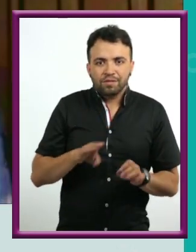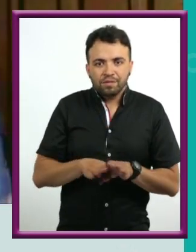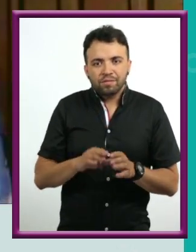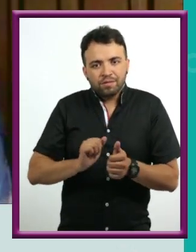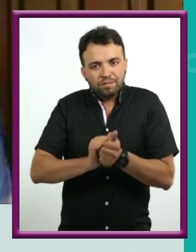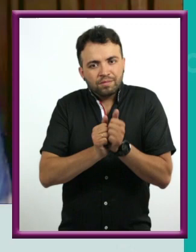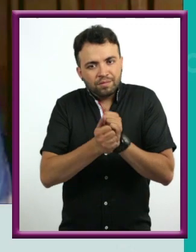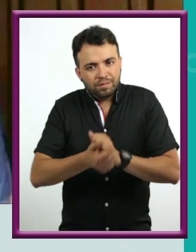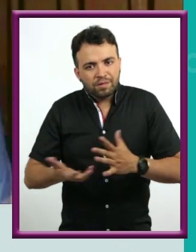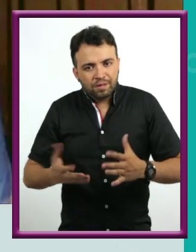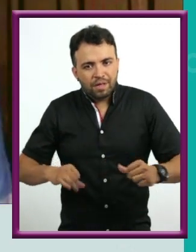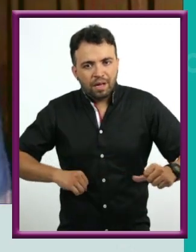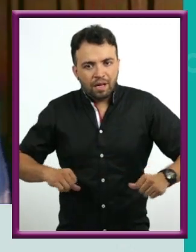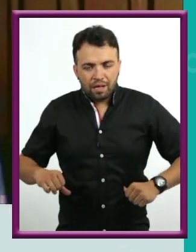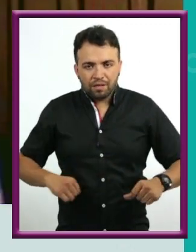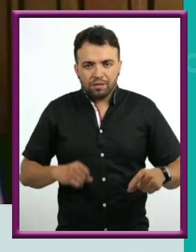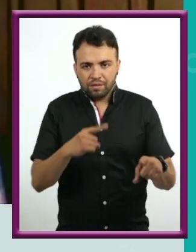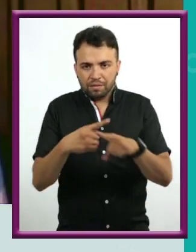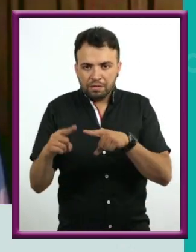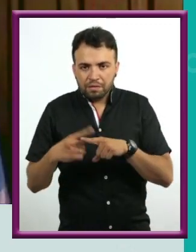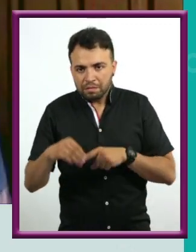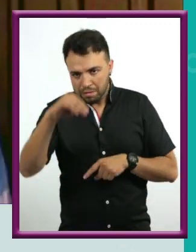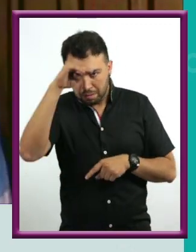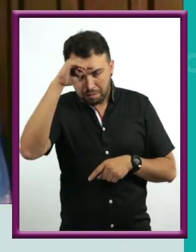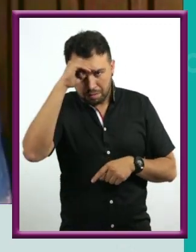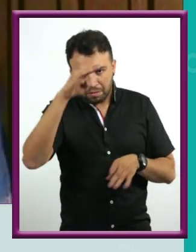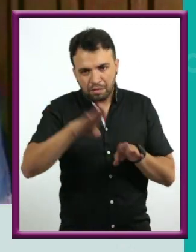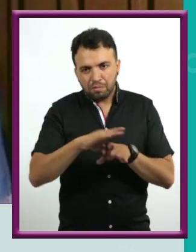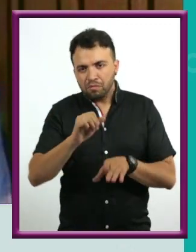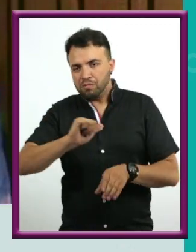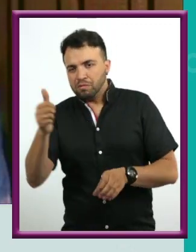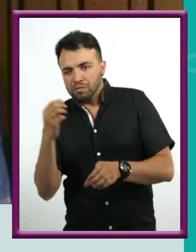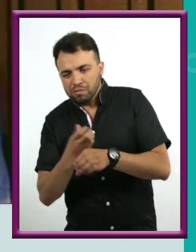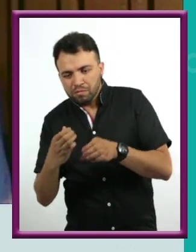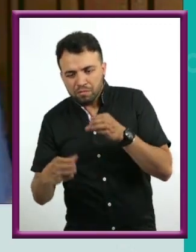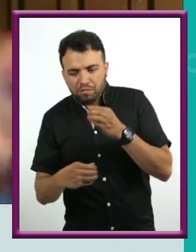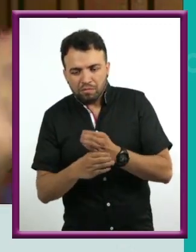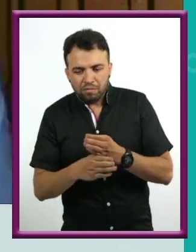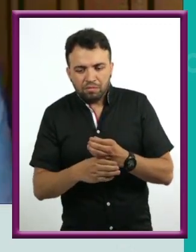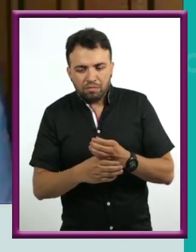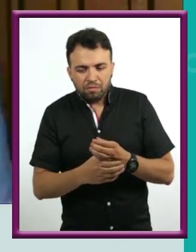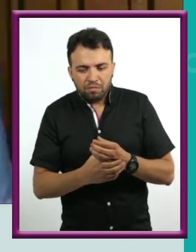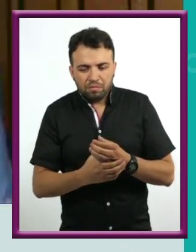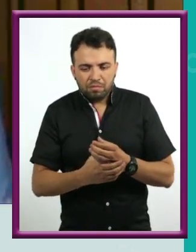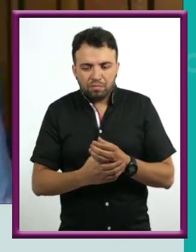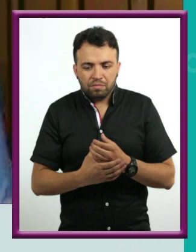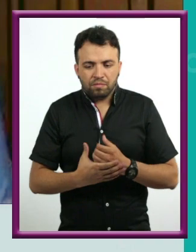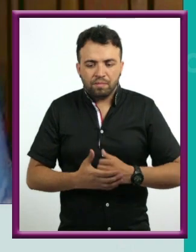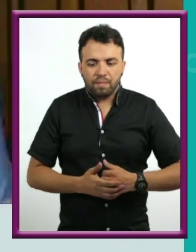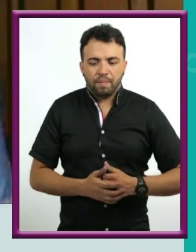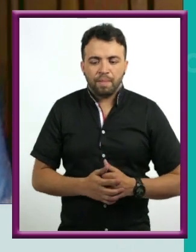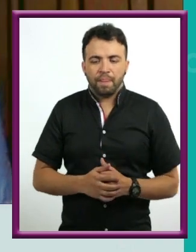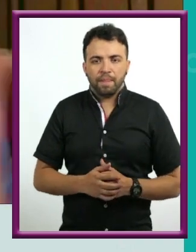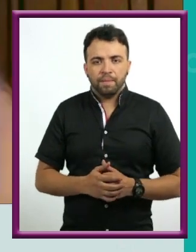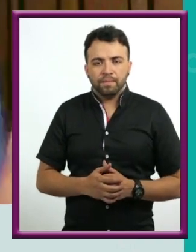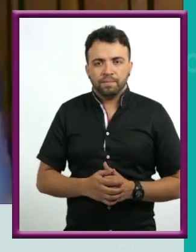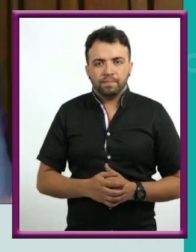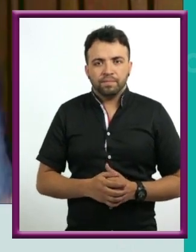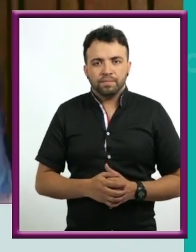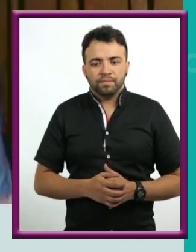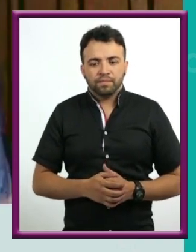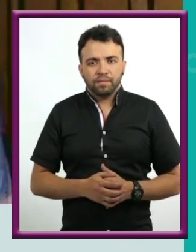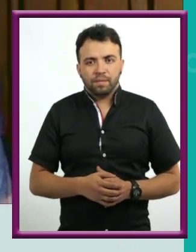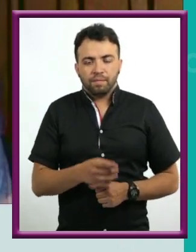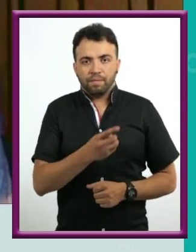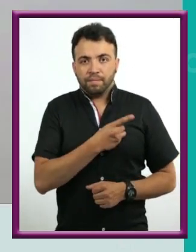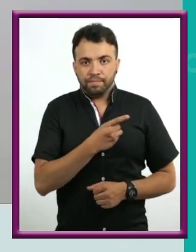buenos resultados, poder no hacerla y de pensar por otro lado lo que vas a